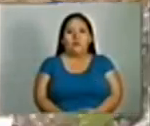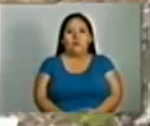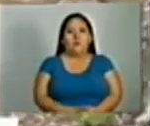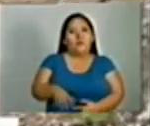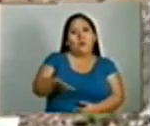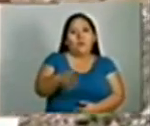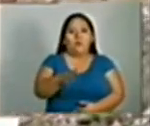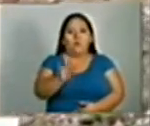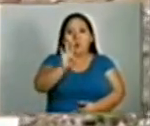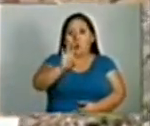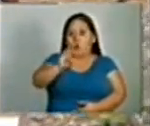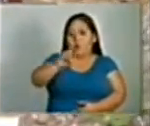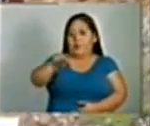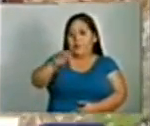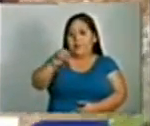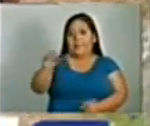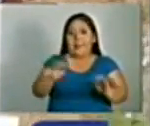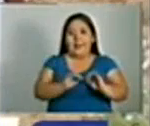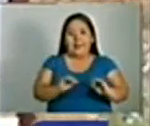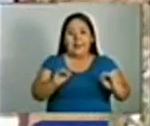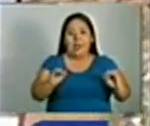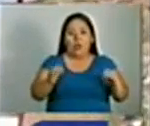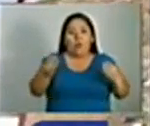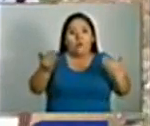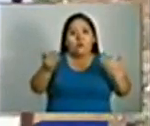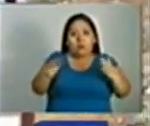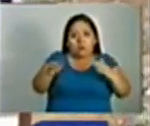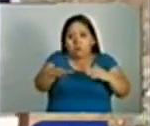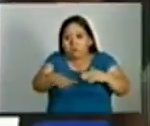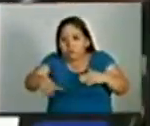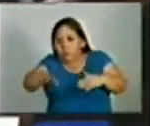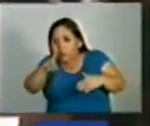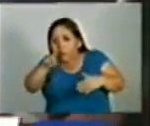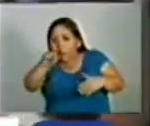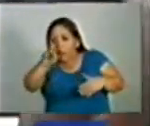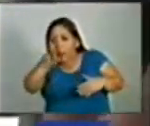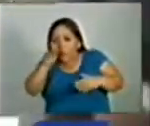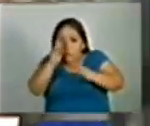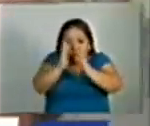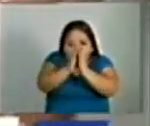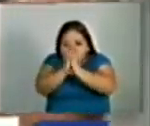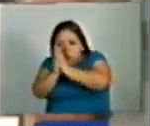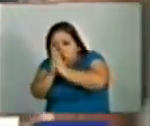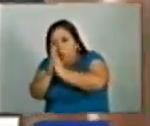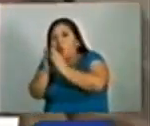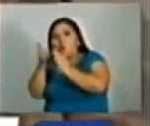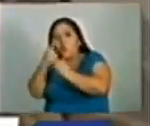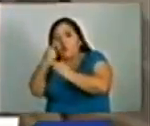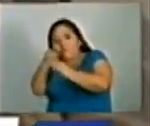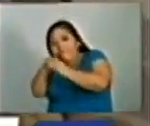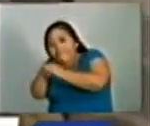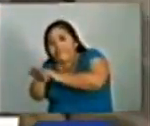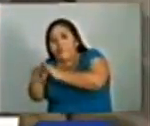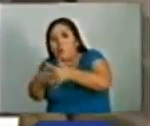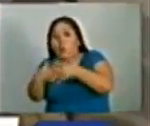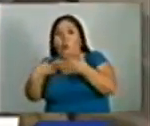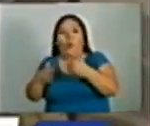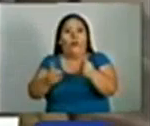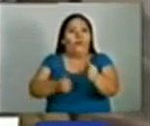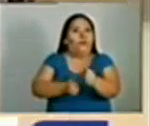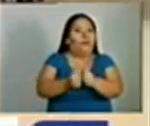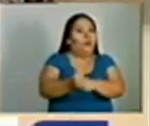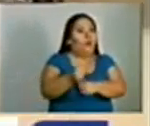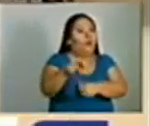Unos 40.000 niños cruzaron la peligrosa selva del Darién para intentar llegar a los Estados Unidos, cifra récord que agudiza la